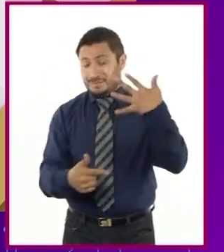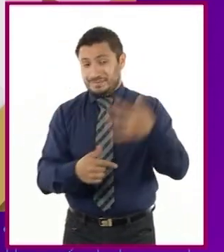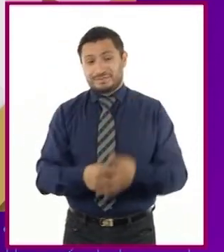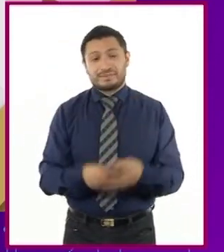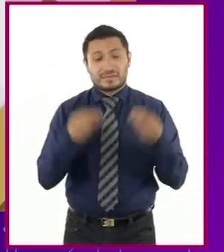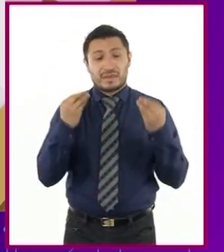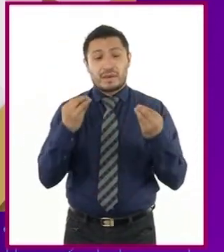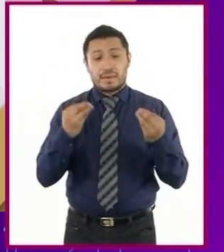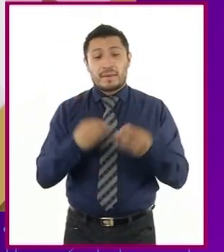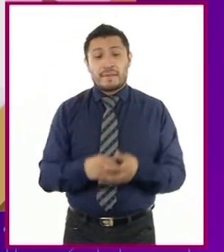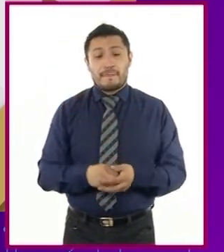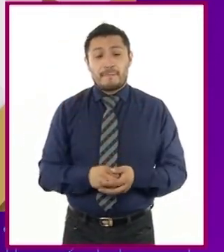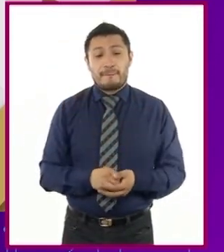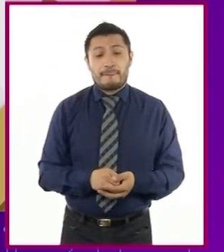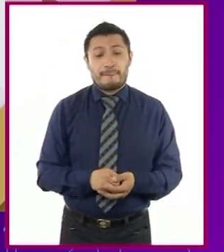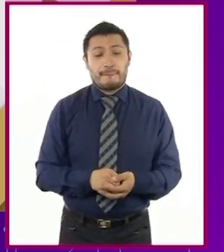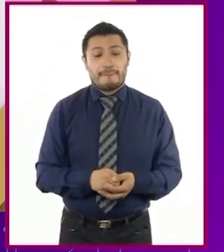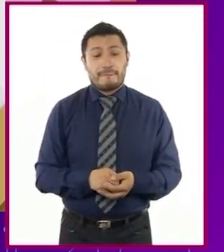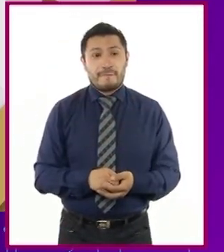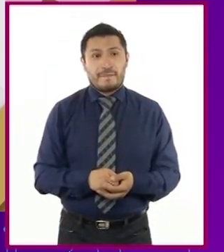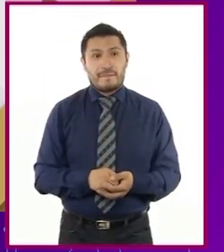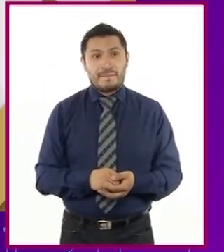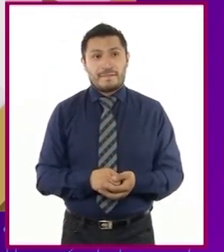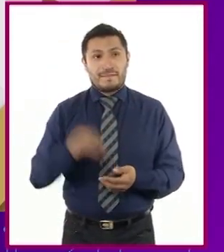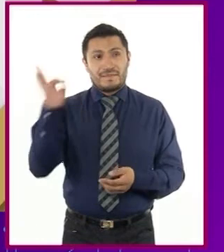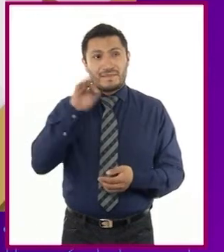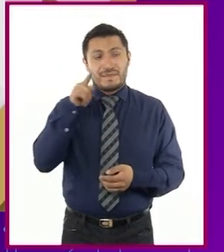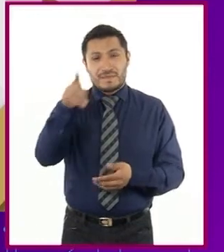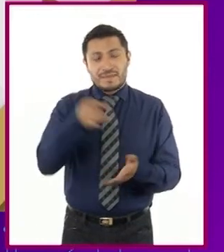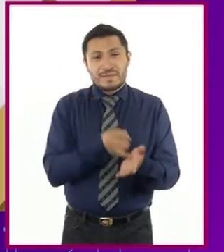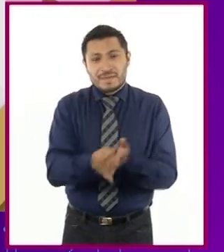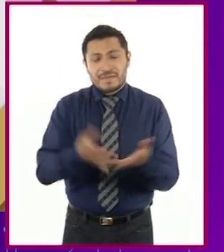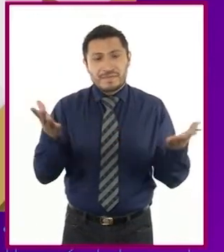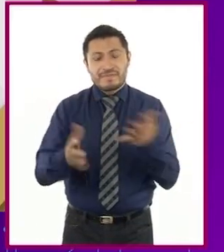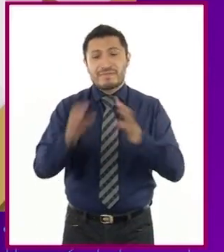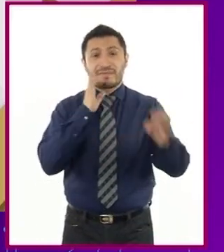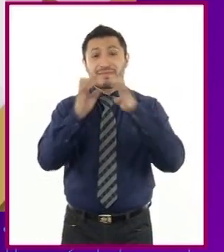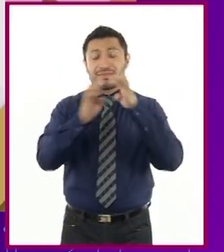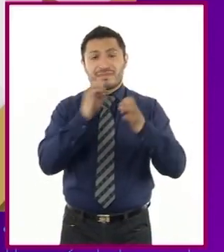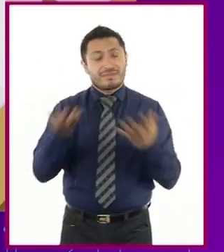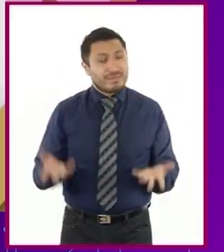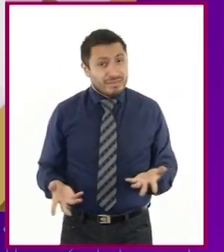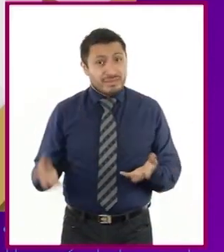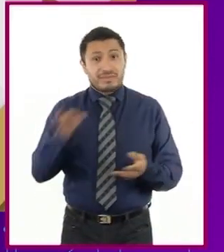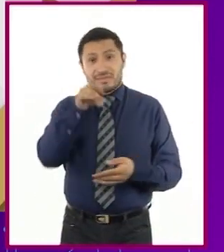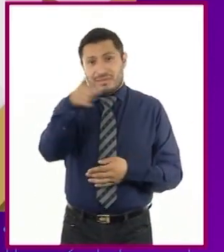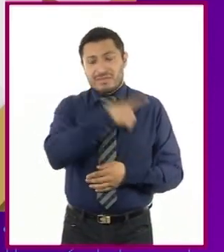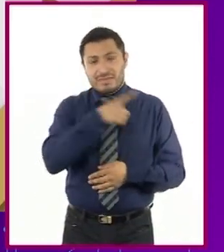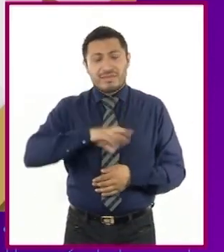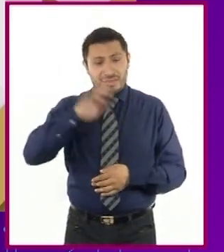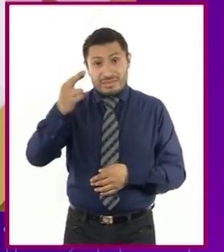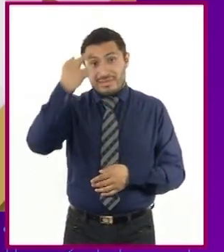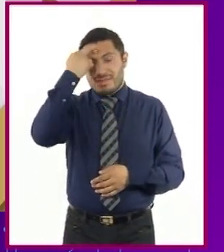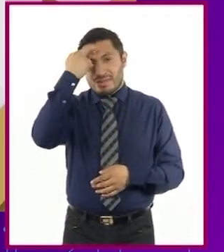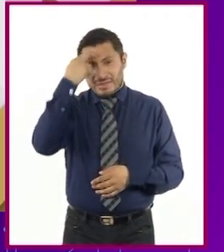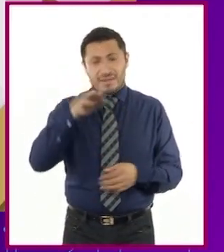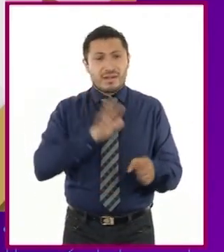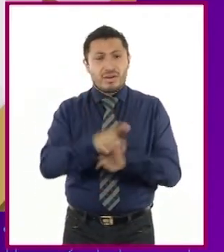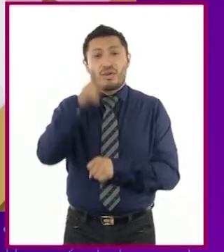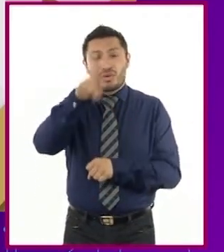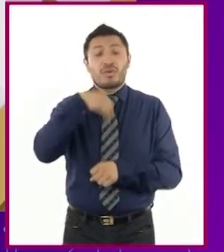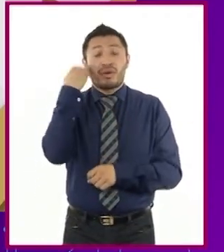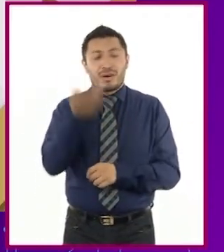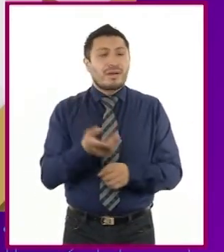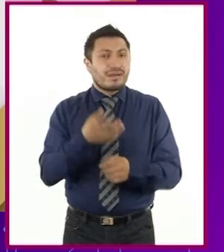existen. En el caso de que hayan decidido realizar entrevistas, deben de tener presente qué es lo que quieren